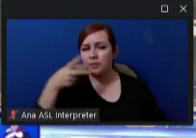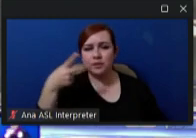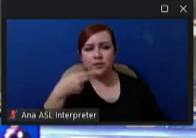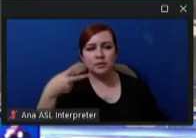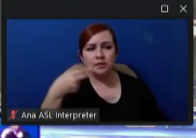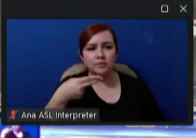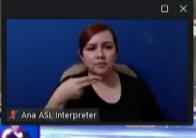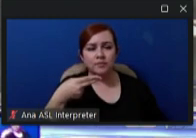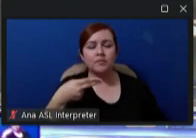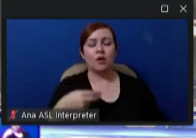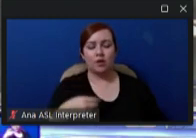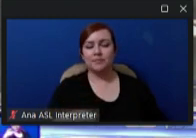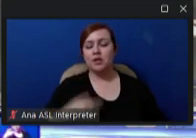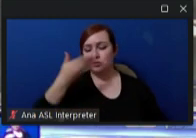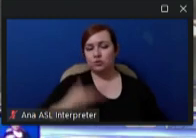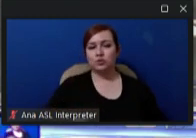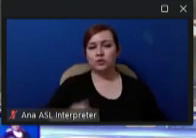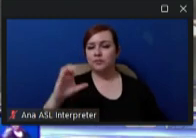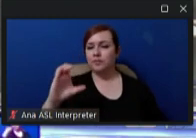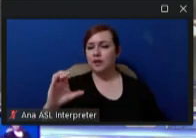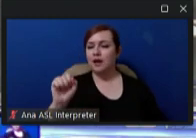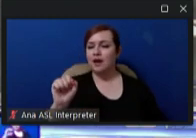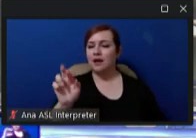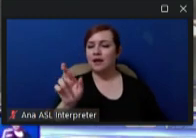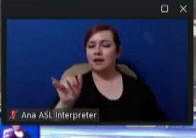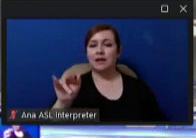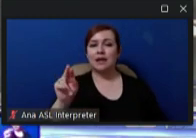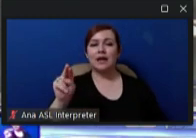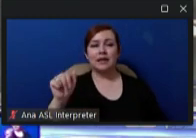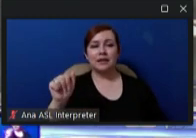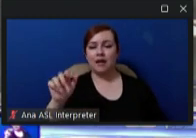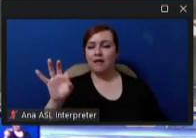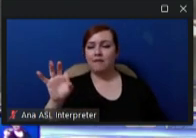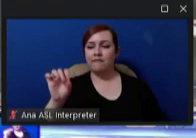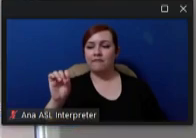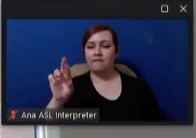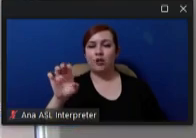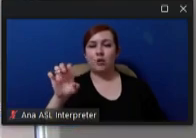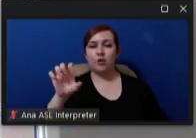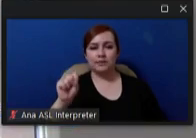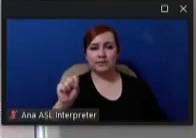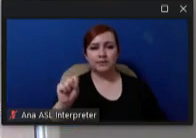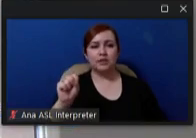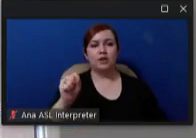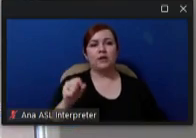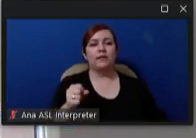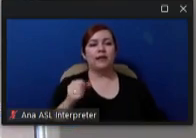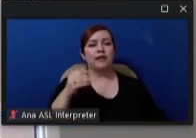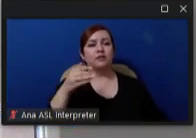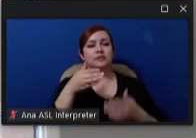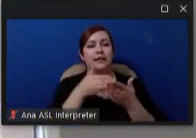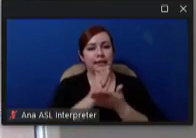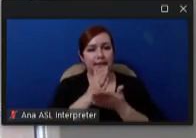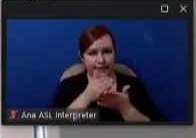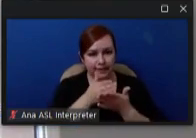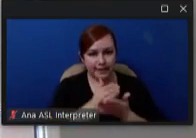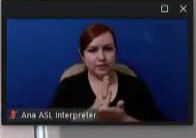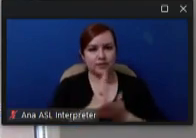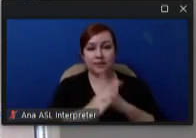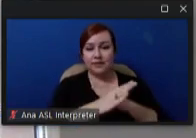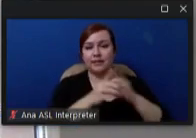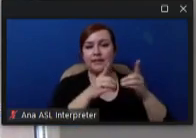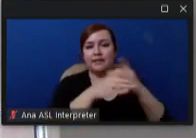Soy Karina Flores, defensora de derechos humanos, parte del equipo técnico del Centro de Atención Progreseño a la